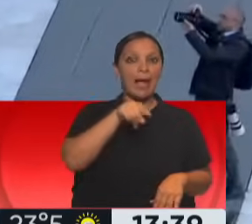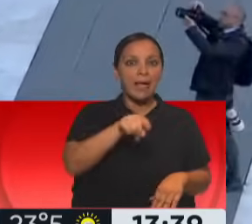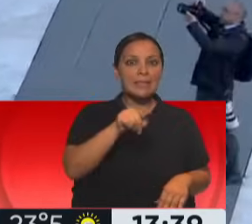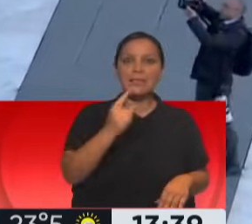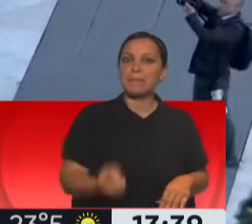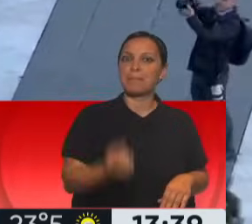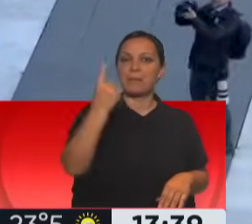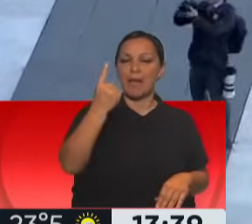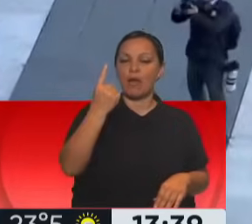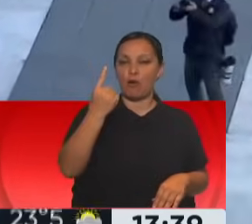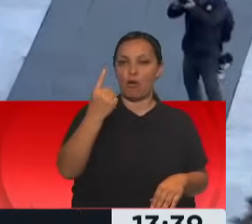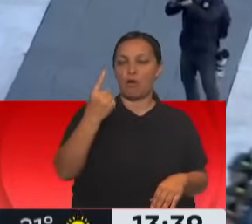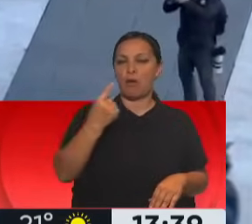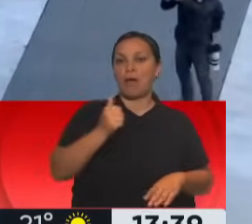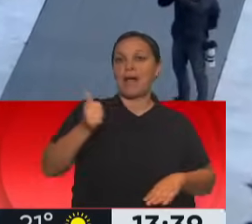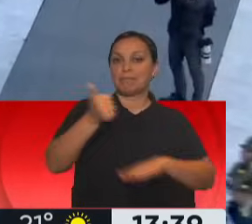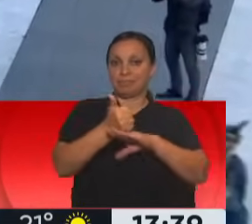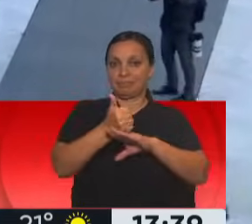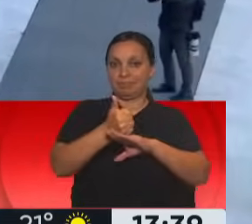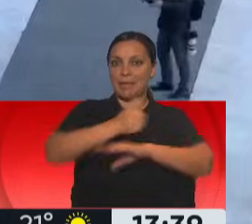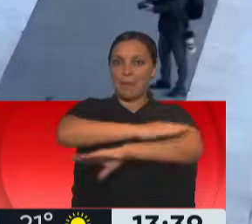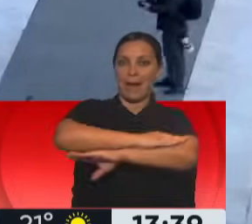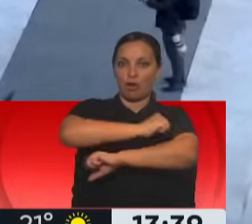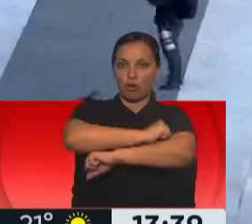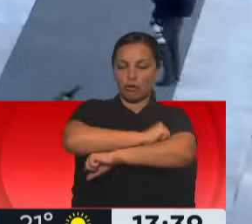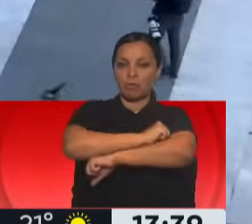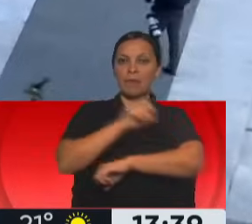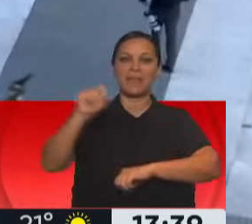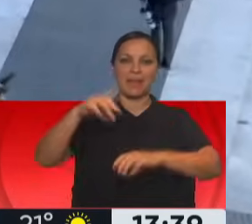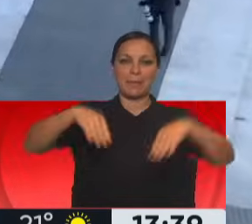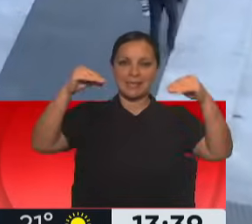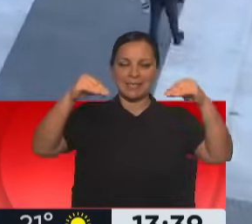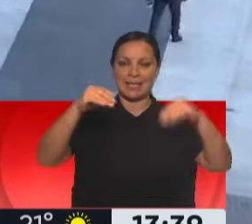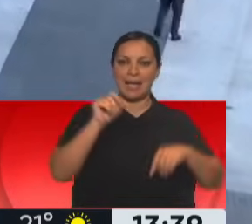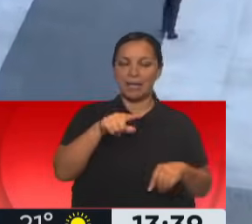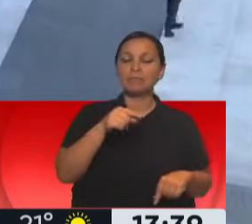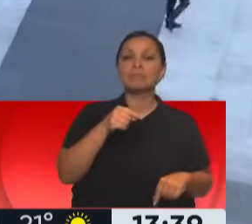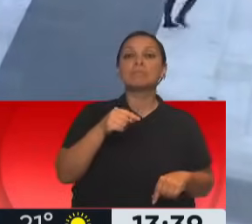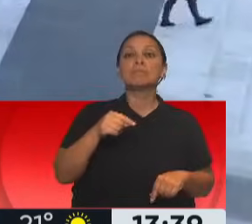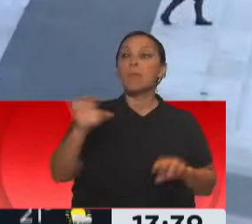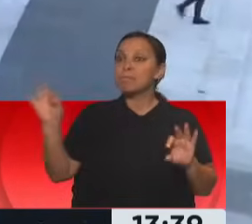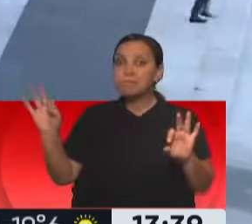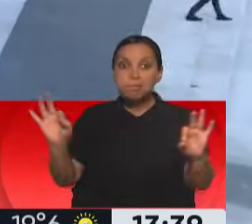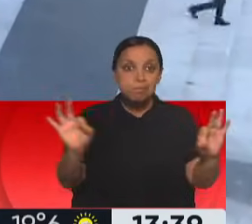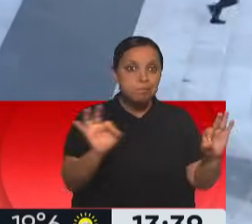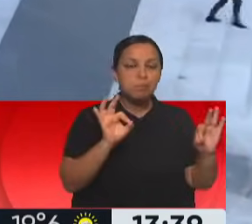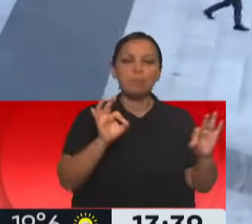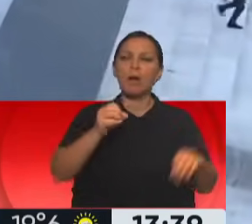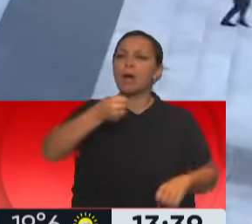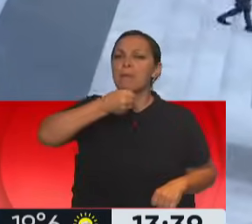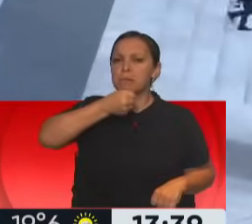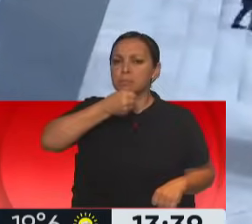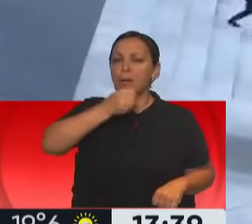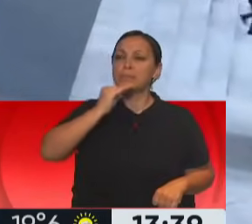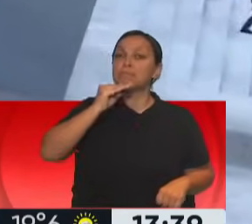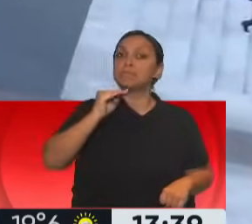al balcón. Él entra primero al balcón central de la Basílica de San Pedro y cuando todo está listo, proclama la